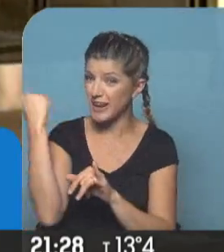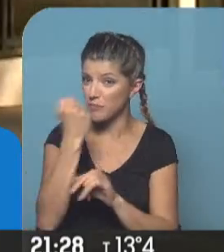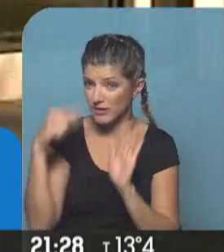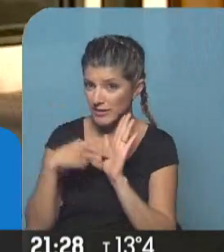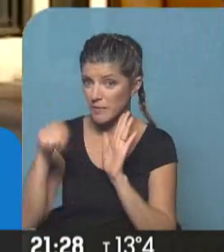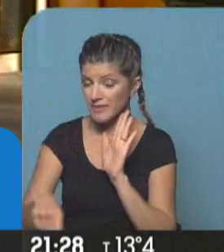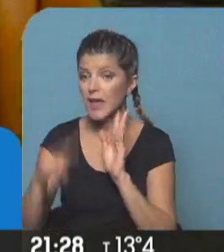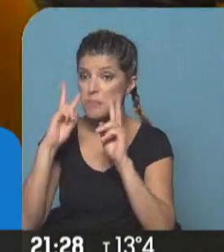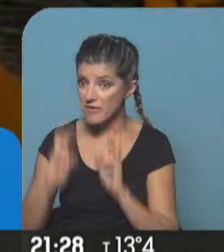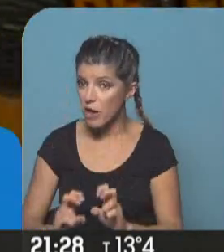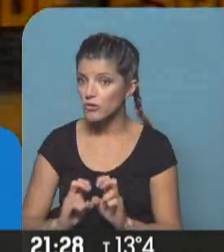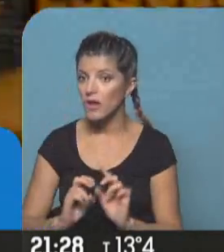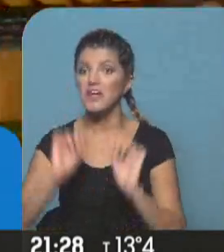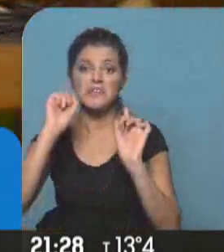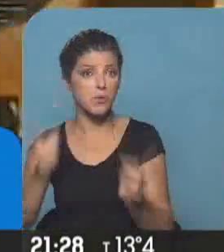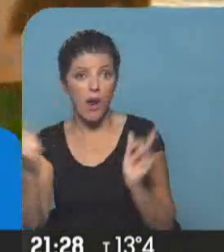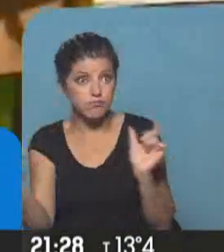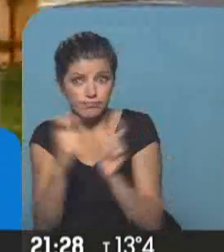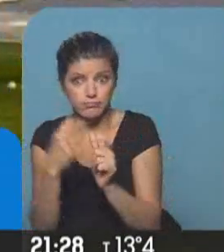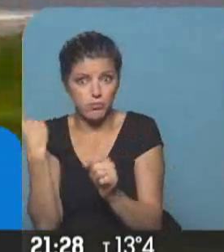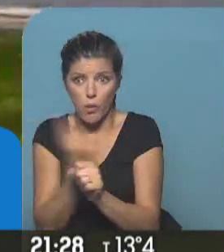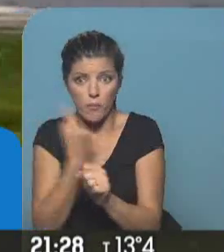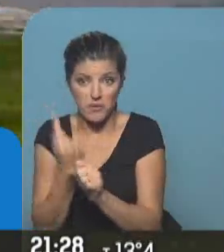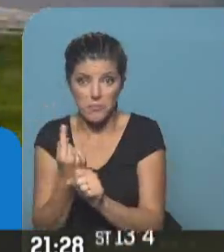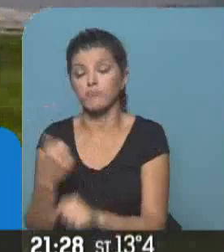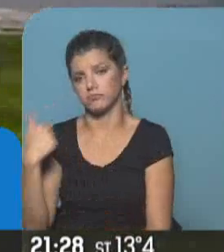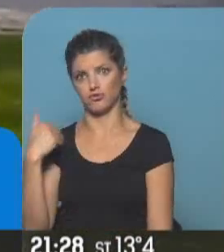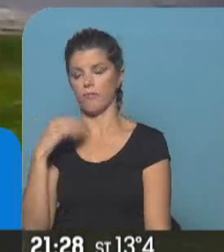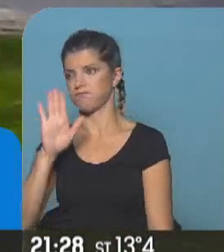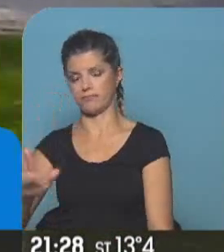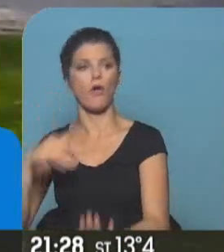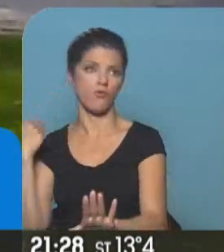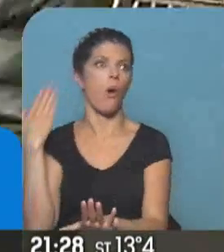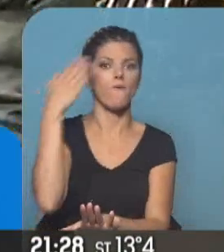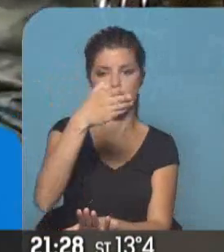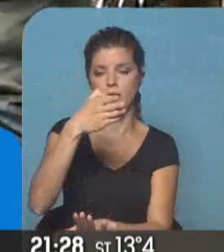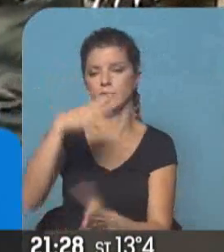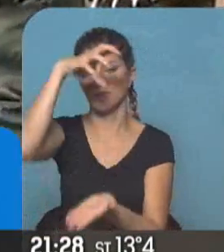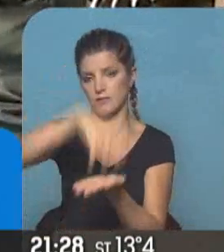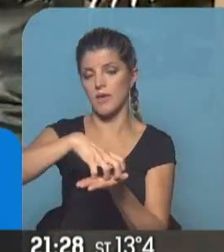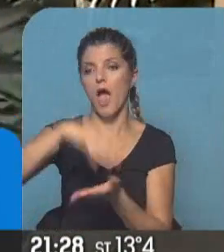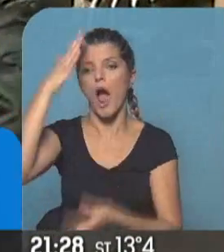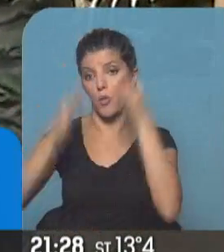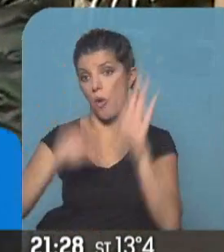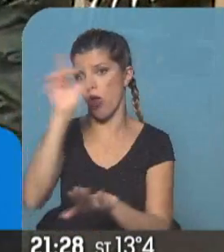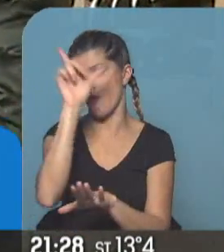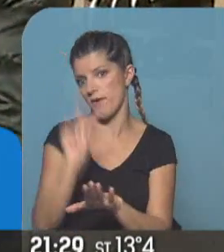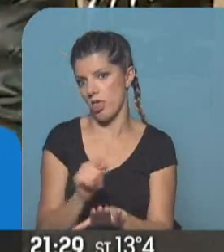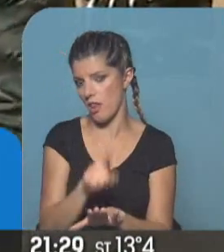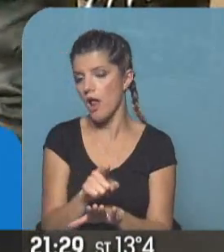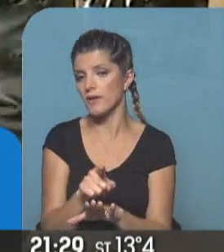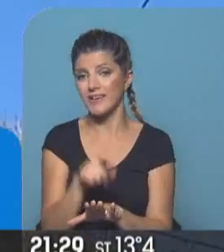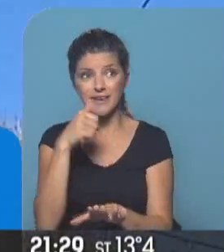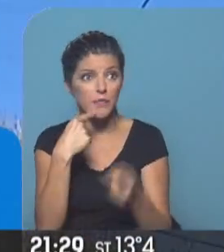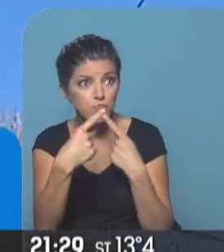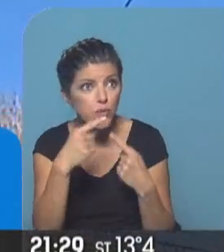de eso tampoco quiso recibir. Por eso me fui al juzgado federal para hablar con el juez Otranto. El juez Otranto tampoco